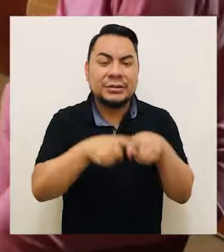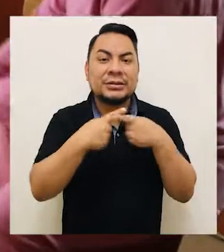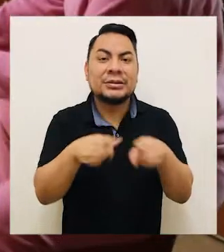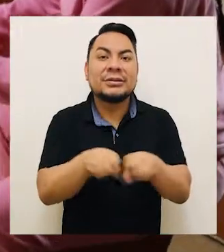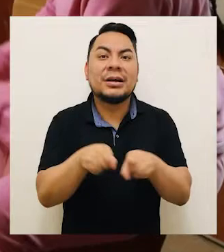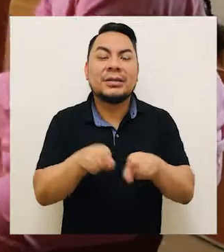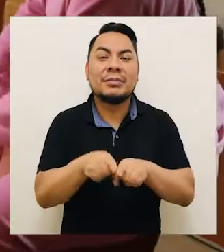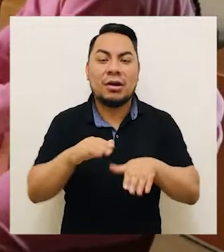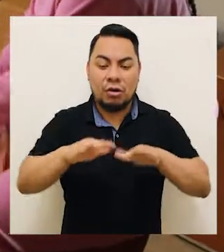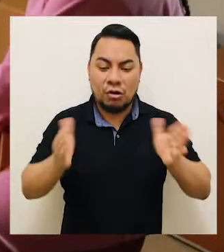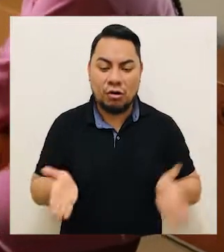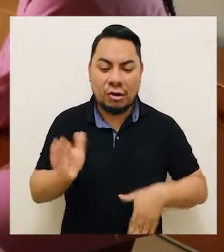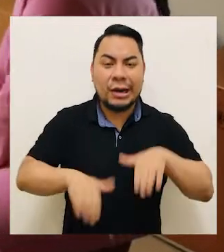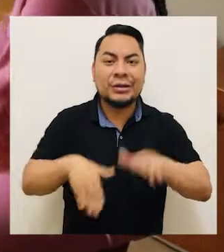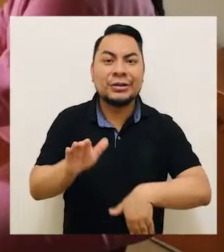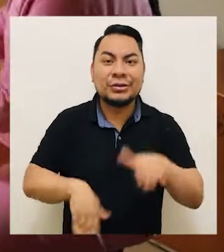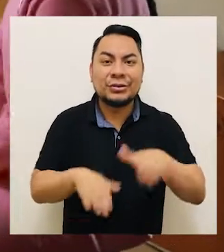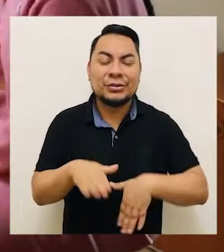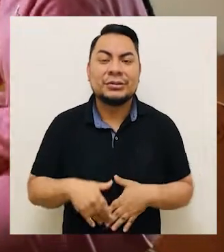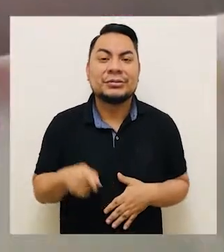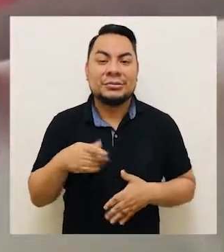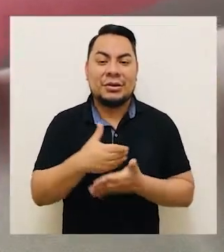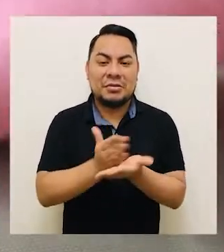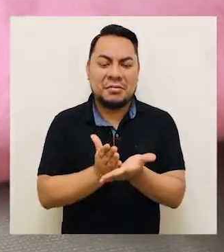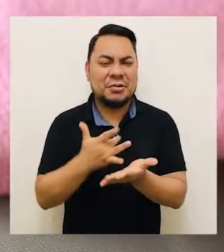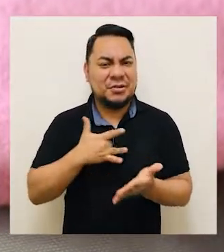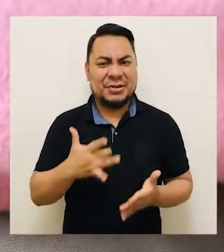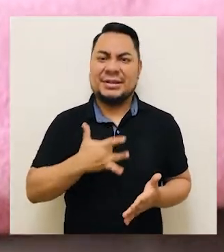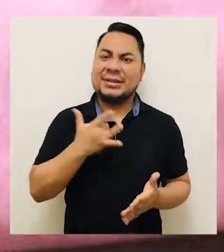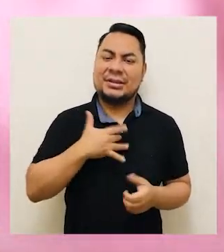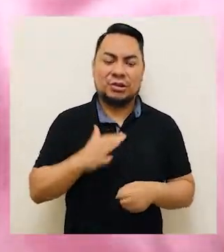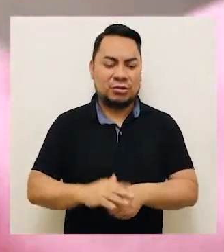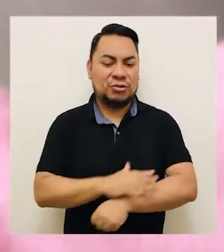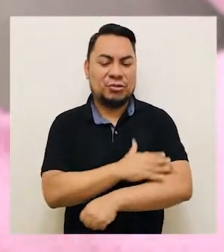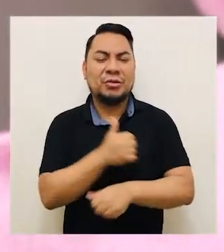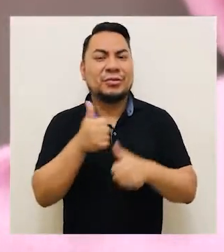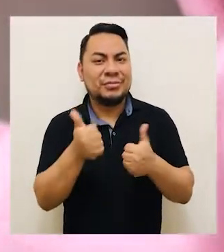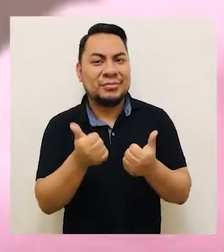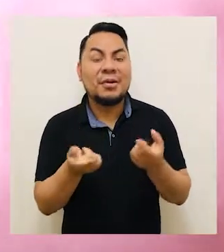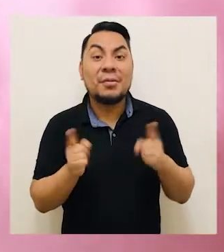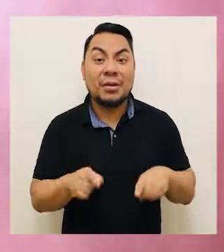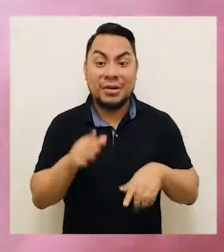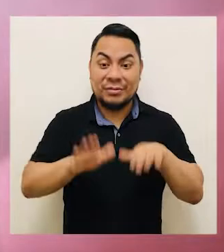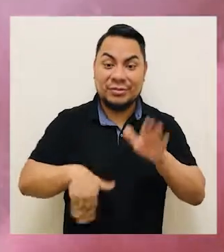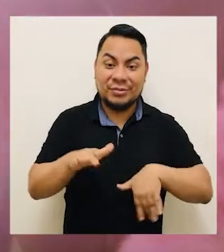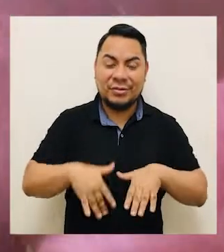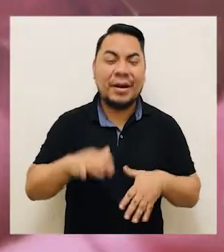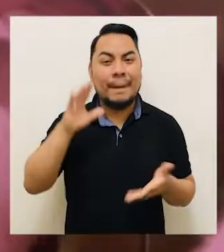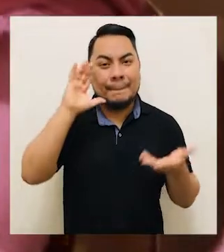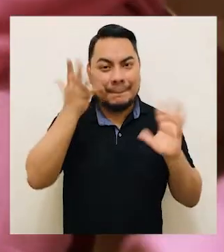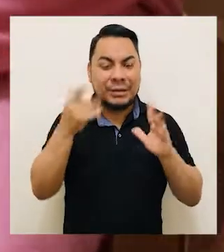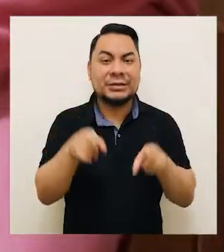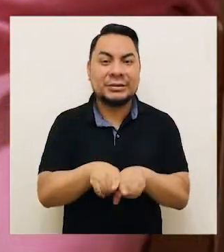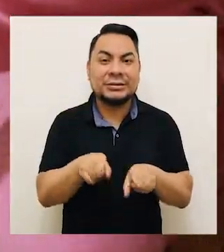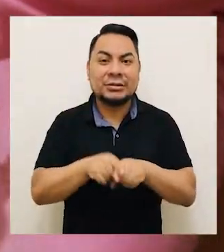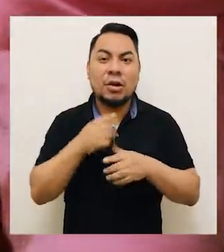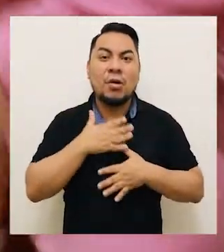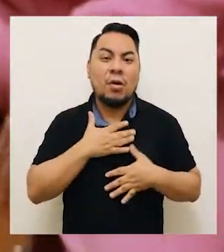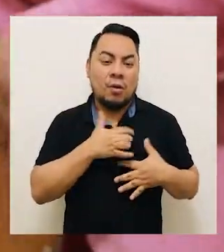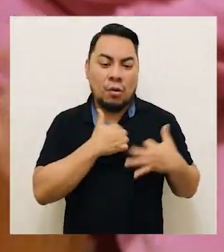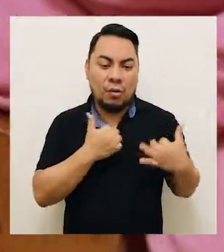tocar cajón. Es una parte como que uno siente, ¿no? Por ejemplo, cuando tocas parece como que si fuera la parte del